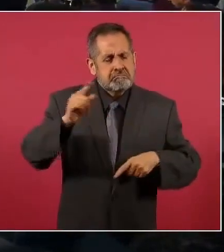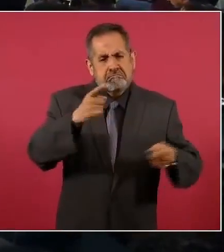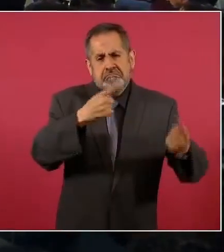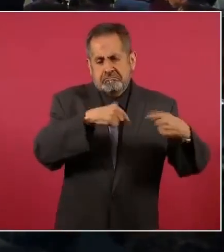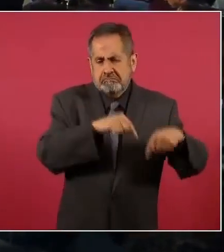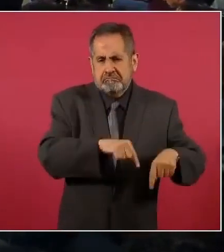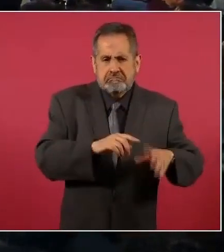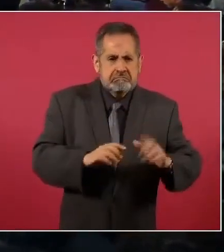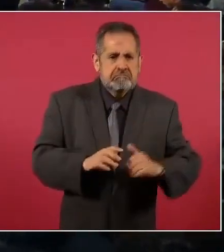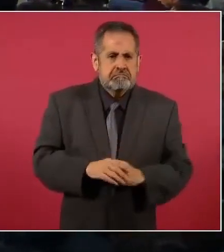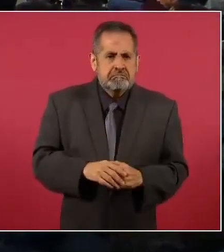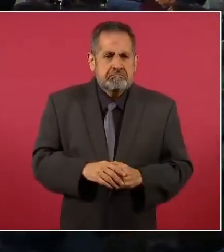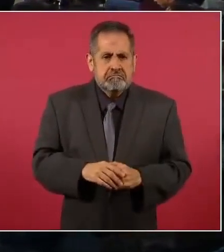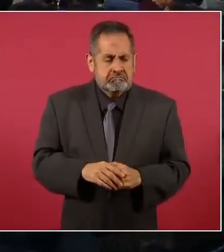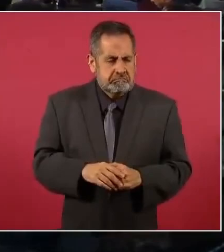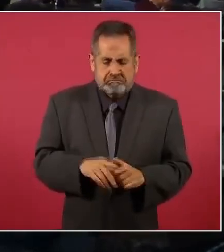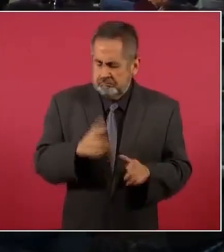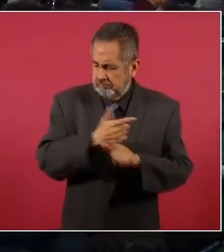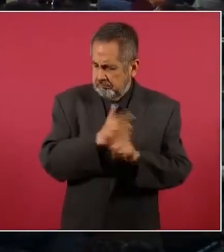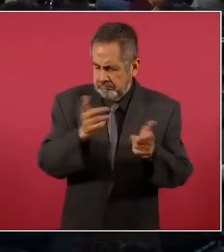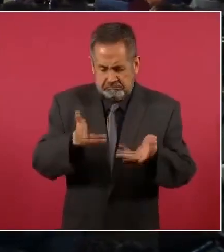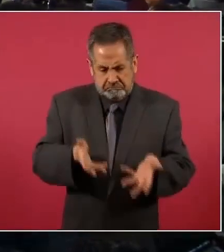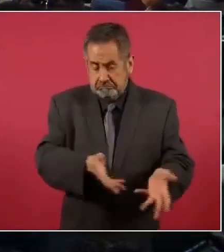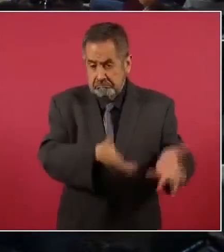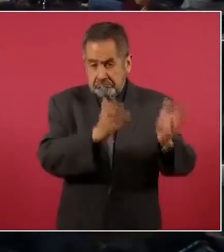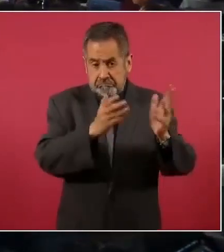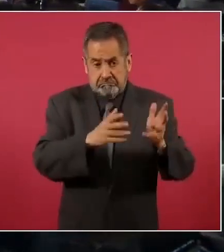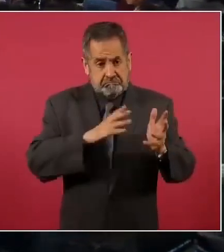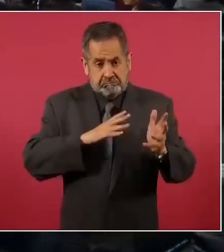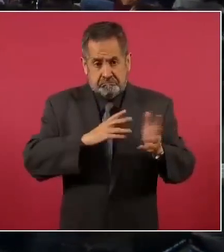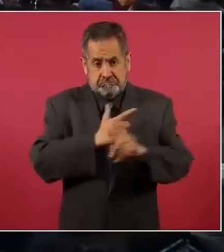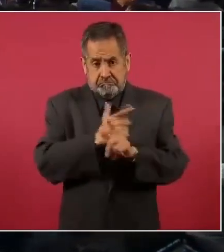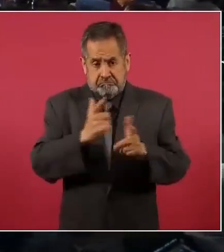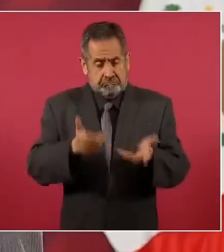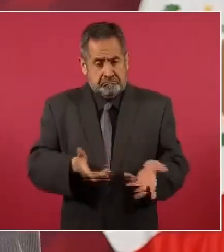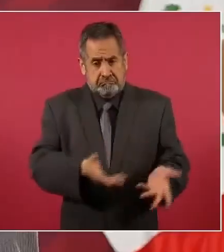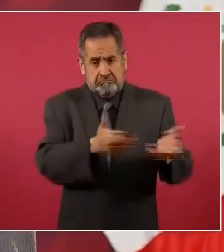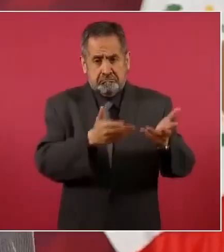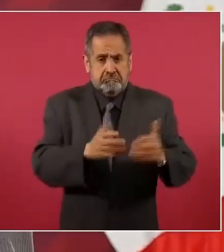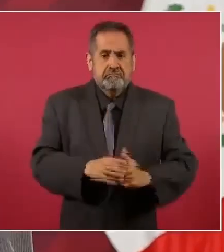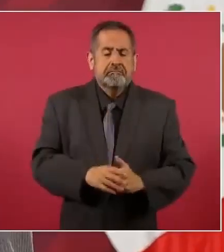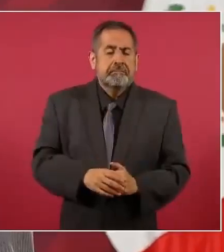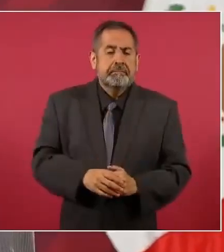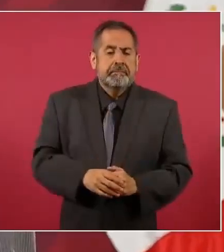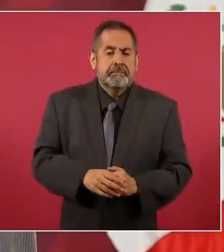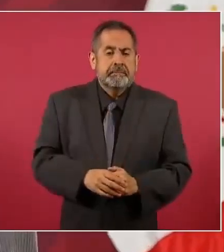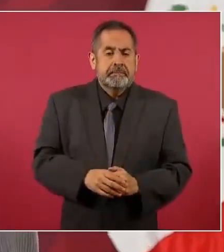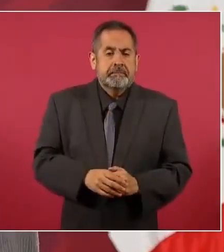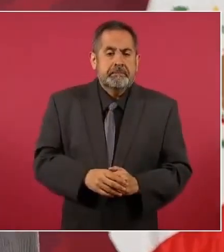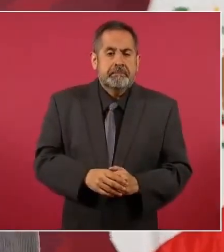tienen todas las libertades que se